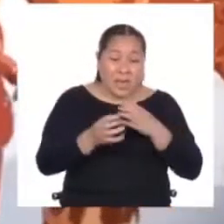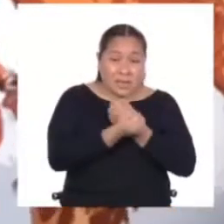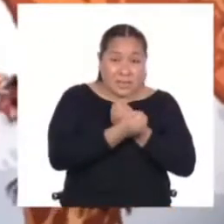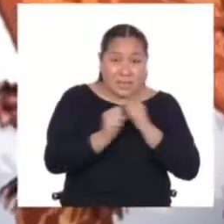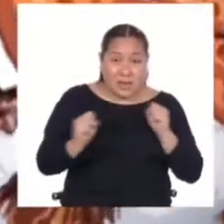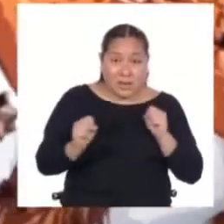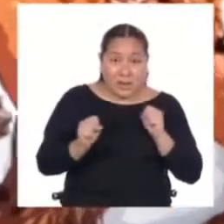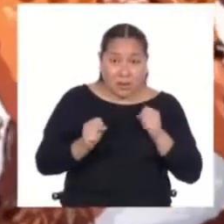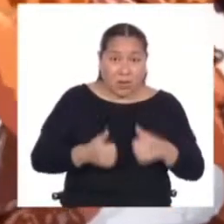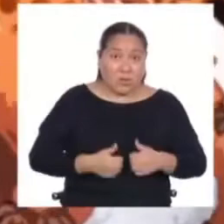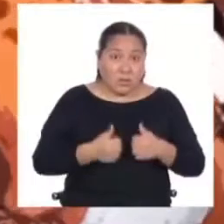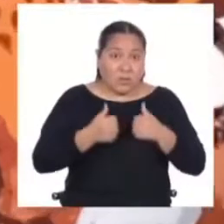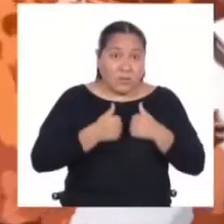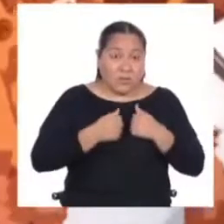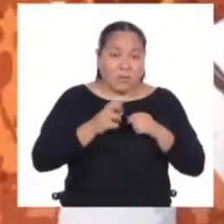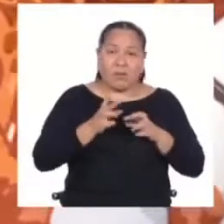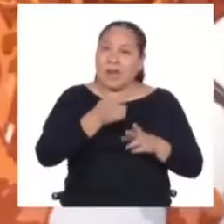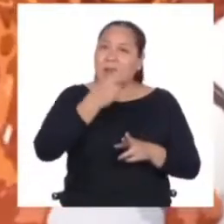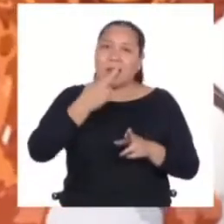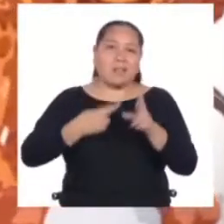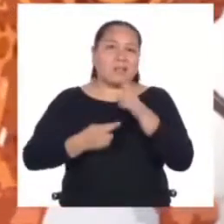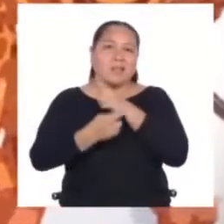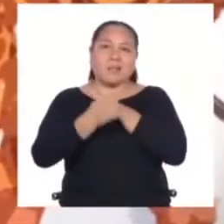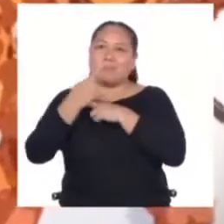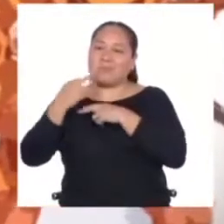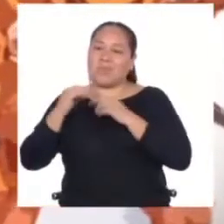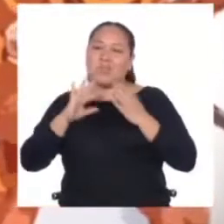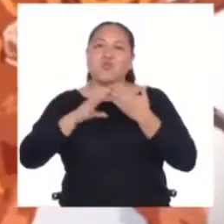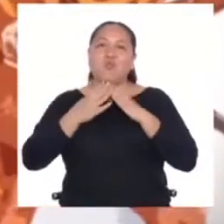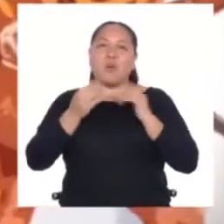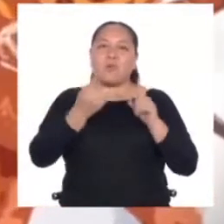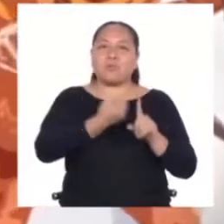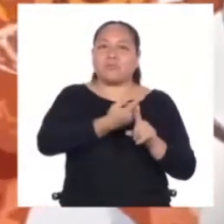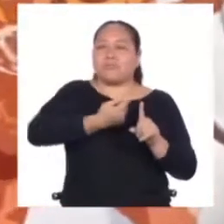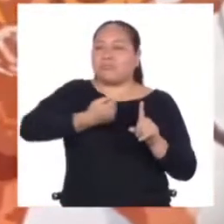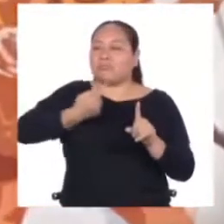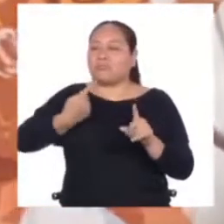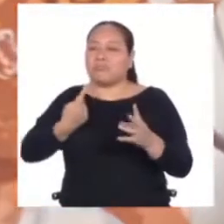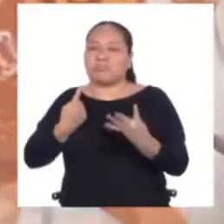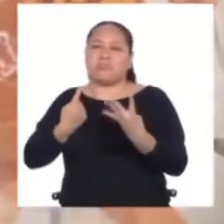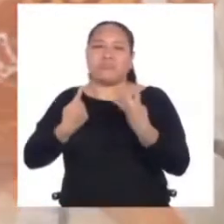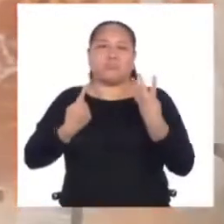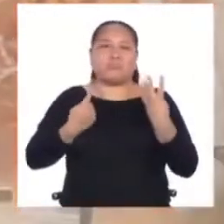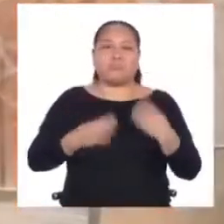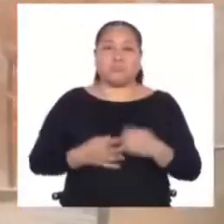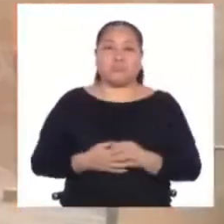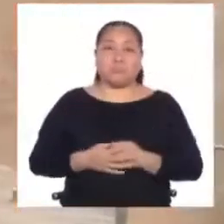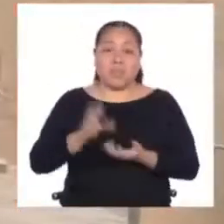retorno a sus comunidades de origen.